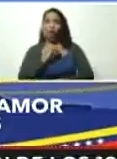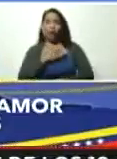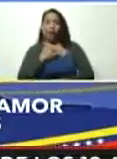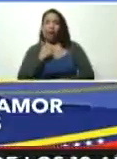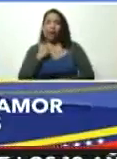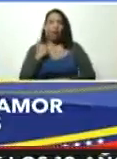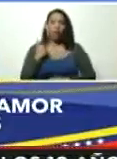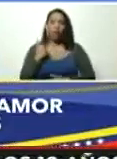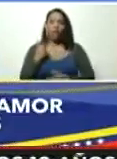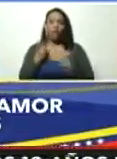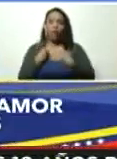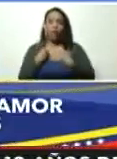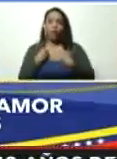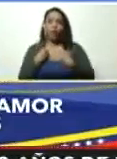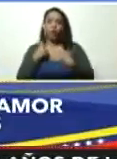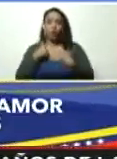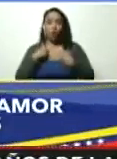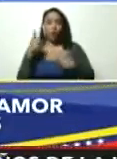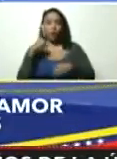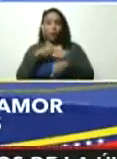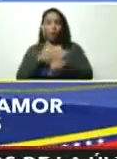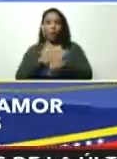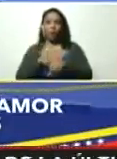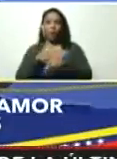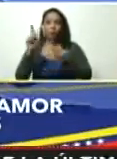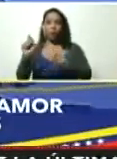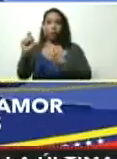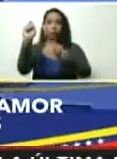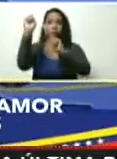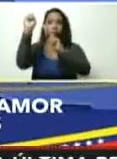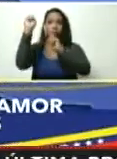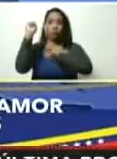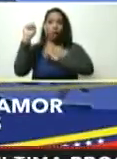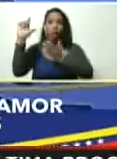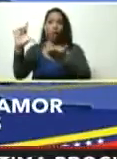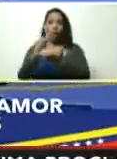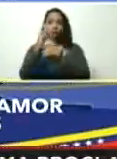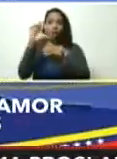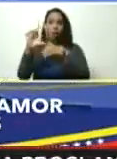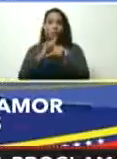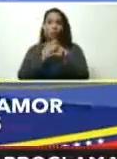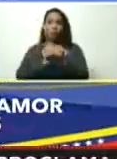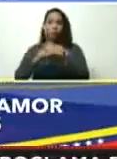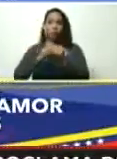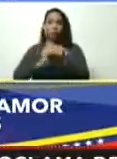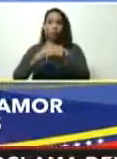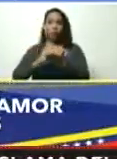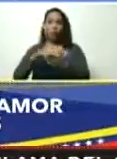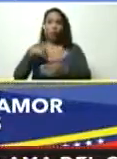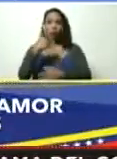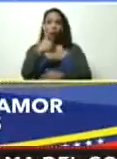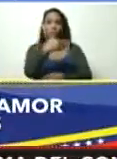estaba justamente, presidente, tomando del libro cuando